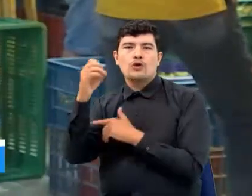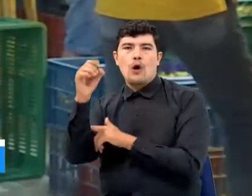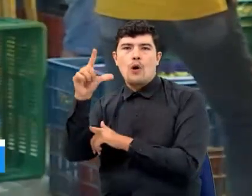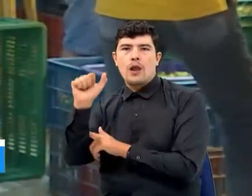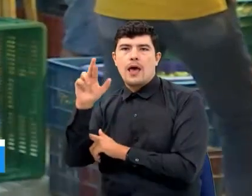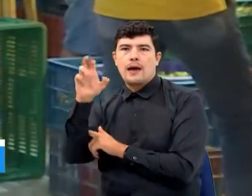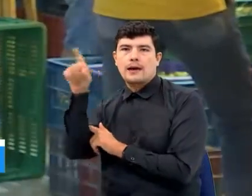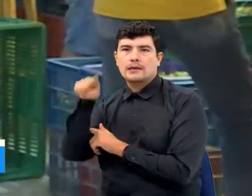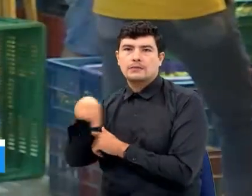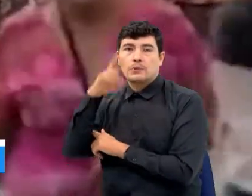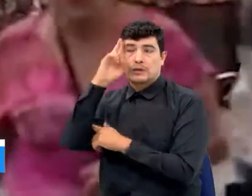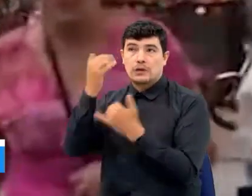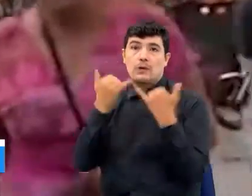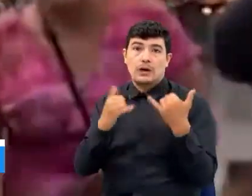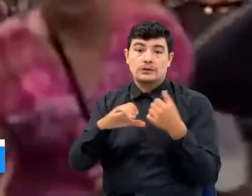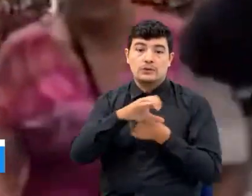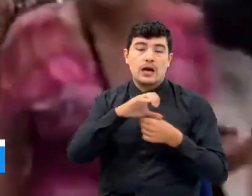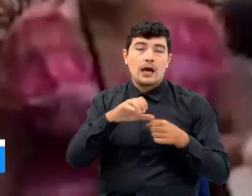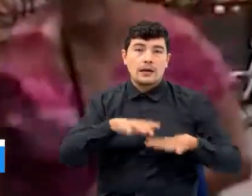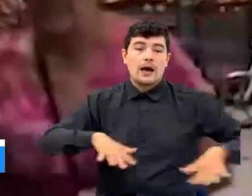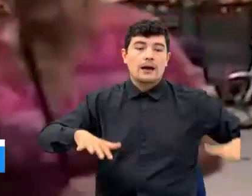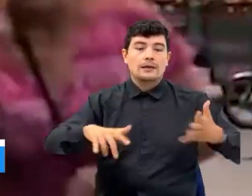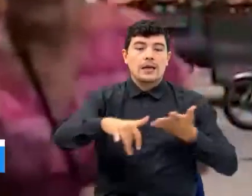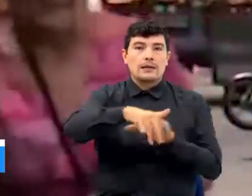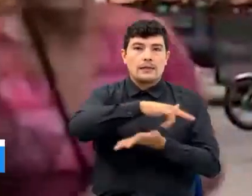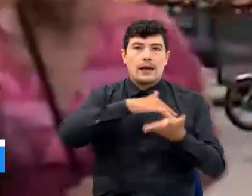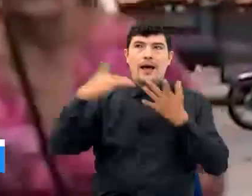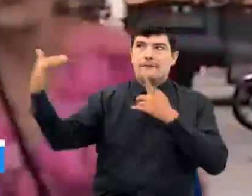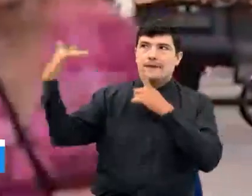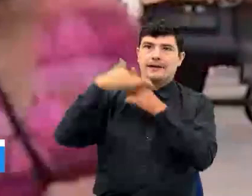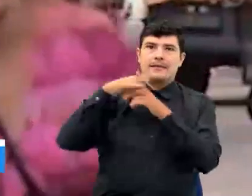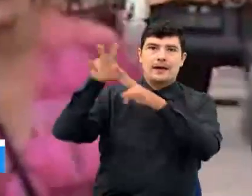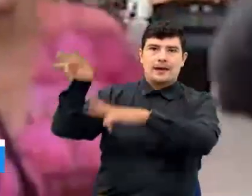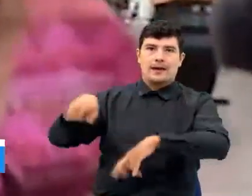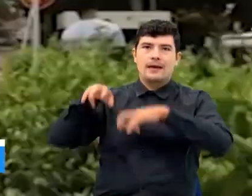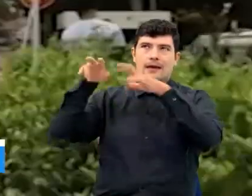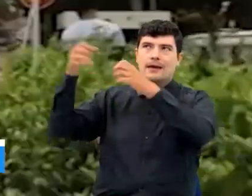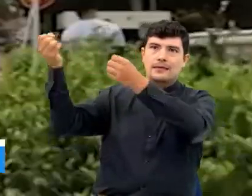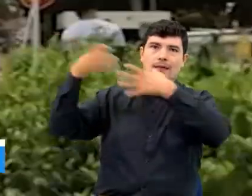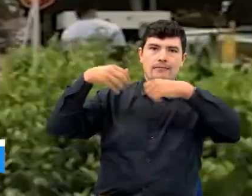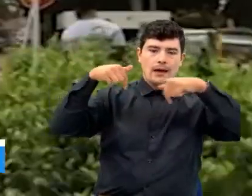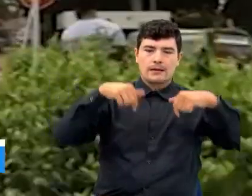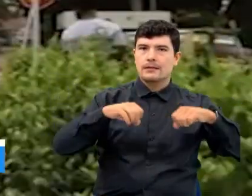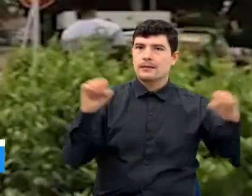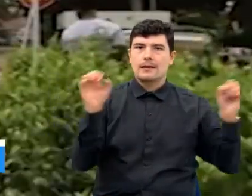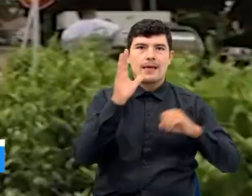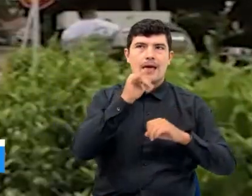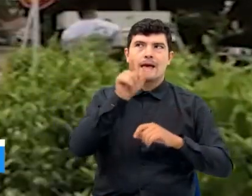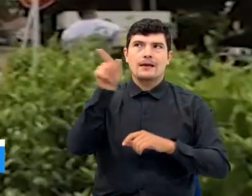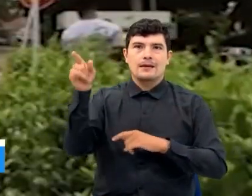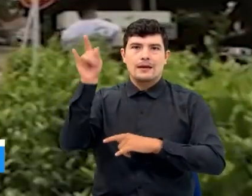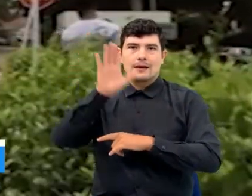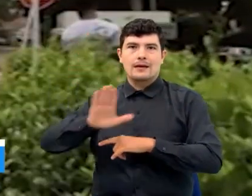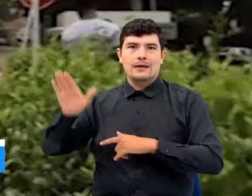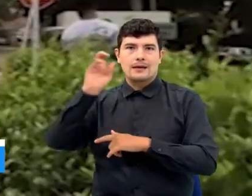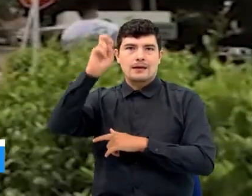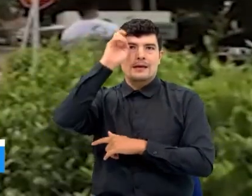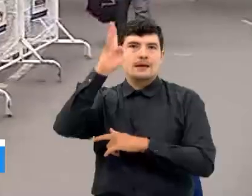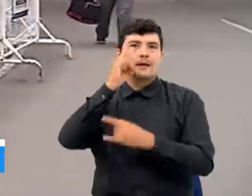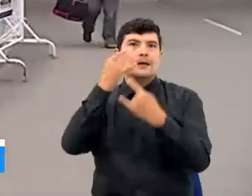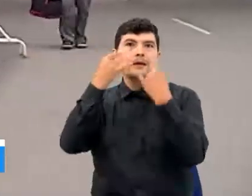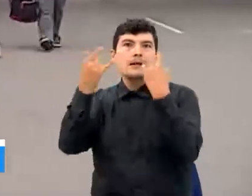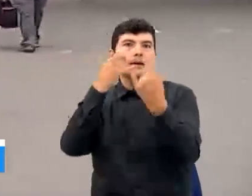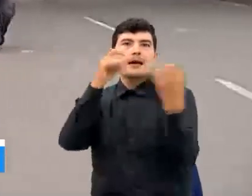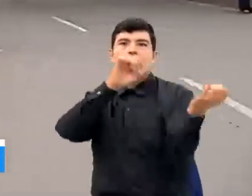Santander. La crisis económica, política y social de Venezuela ha hecho que en la zona de frontera se haga uso del dólar y el peso colombiano del